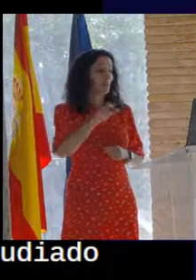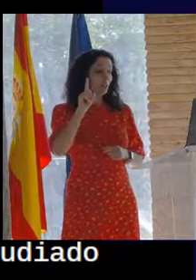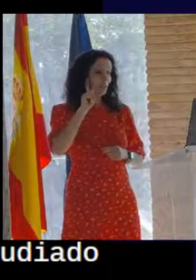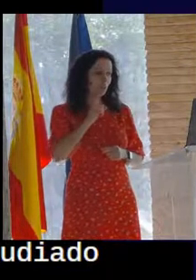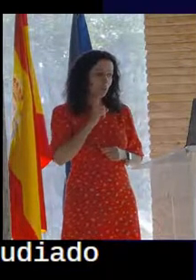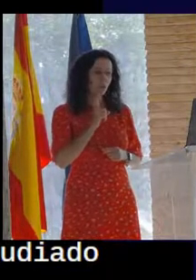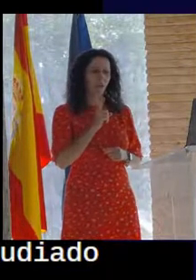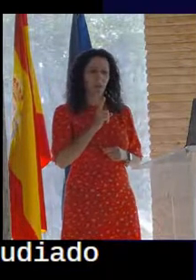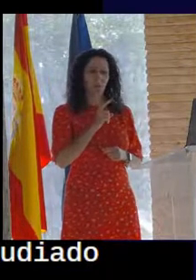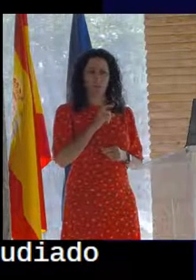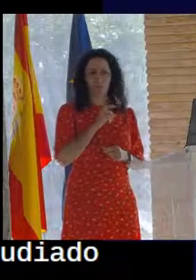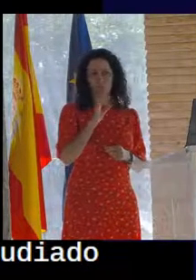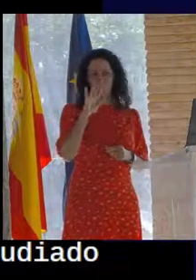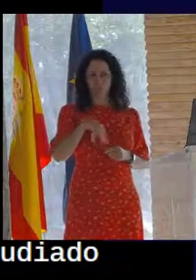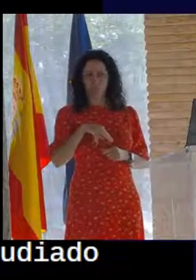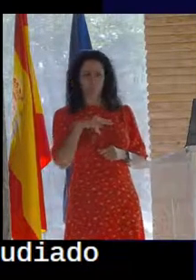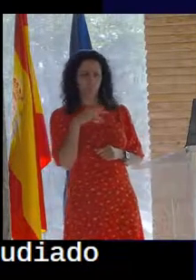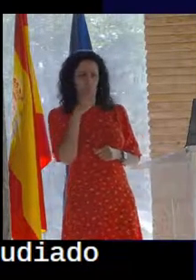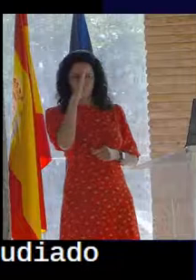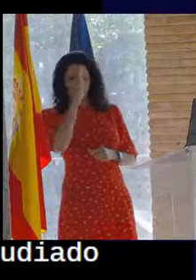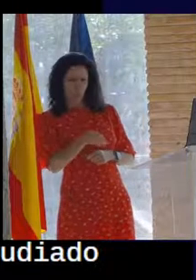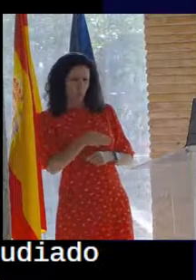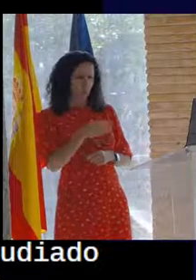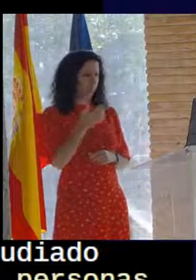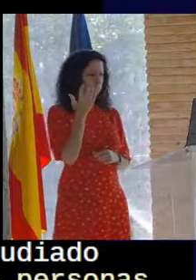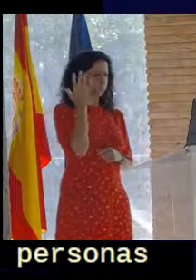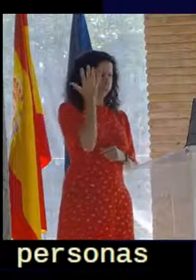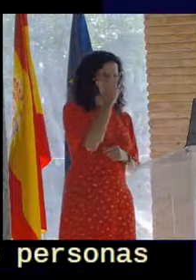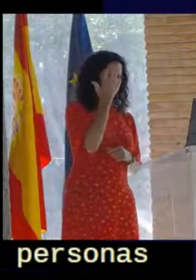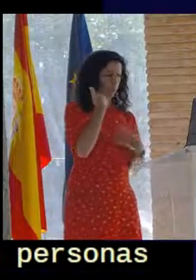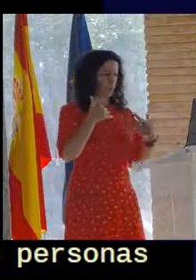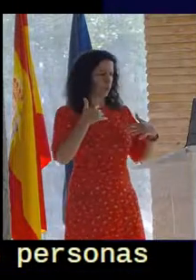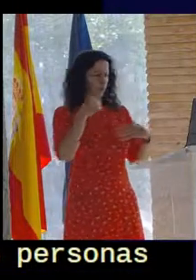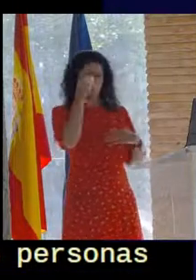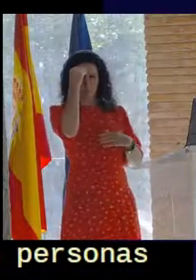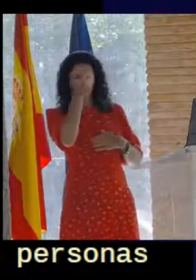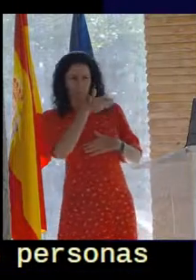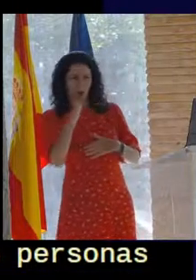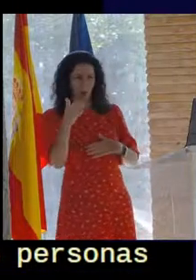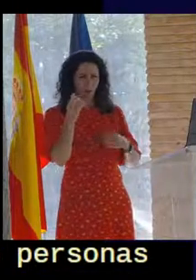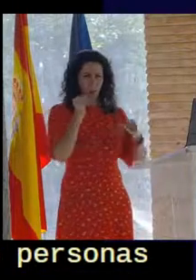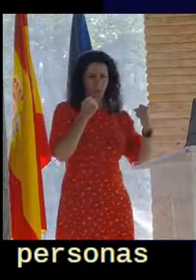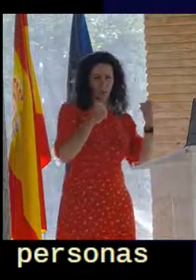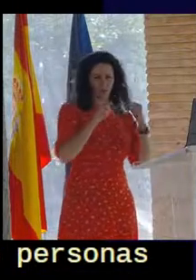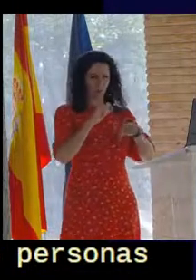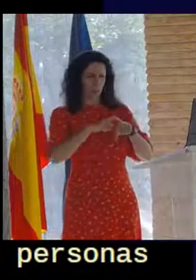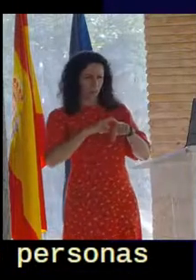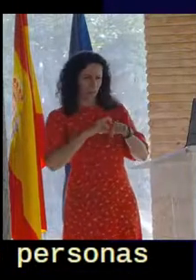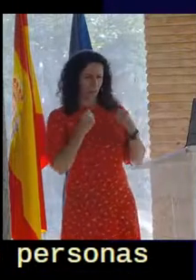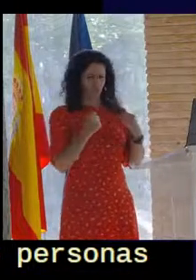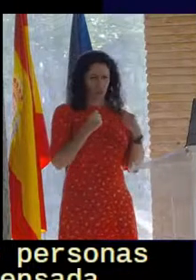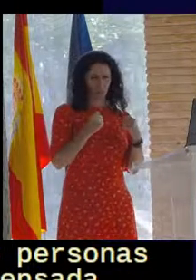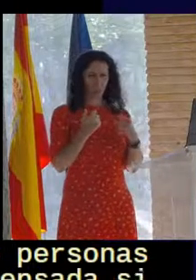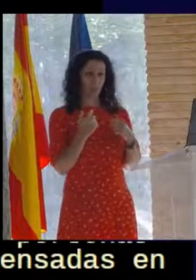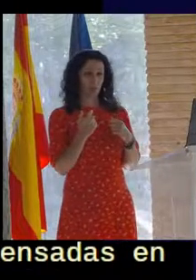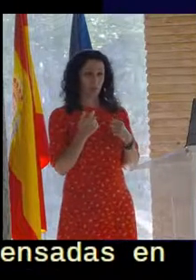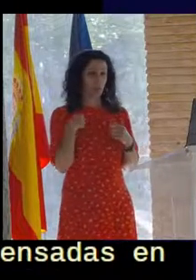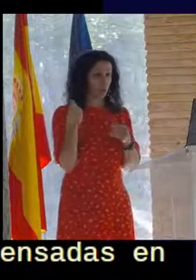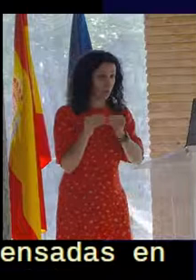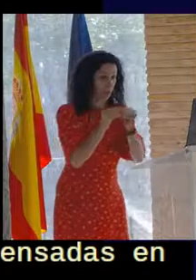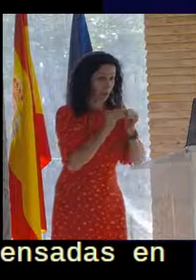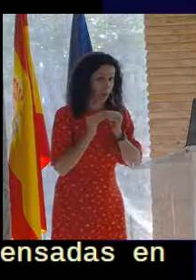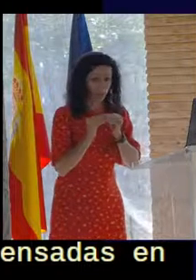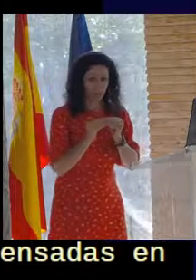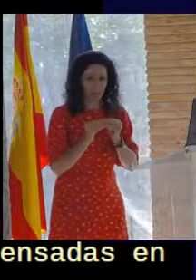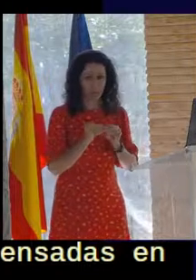eh también eh se dice que las personas sordas son muy directas son muy bruscas eh Son muy mal pensadas tienen un carácter muy